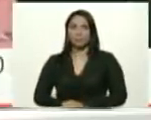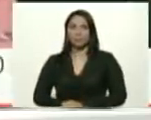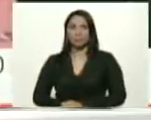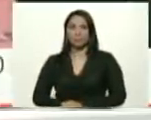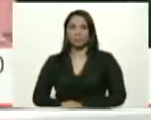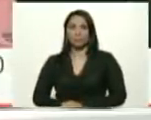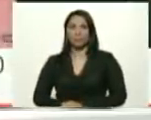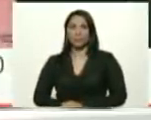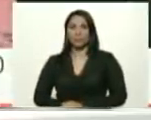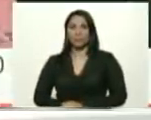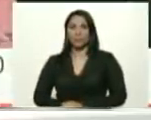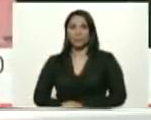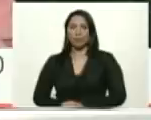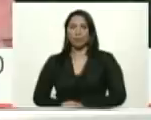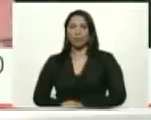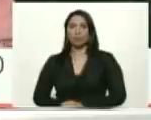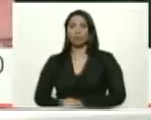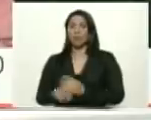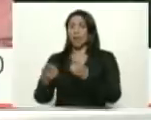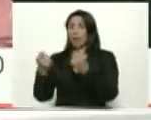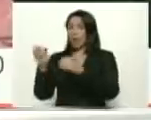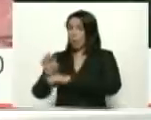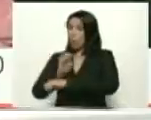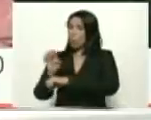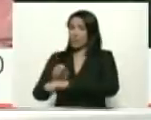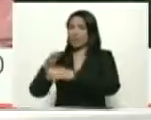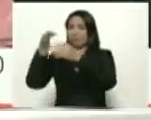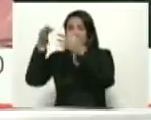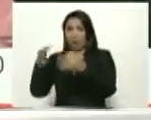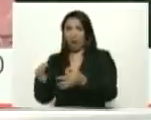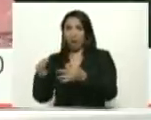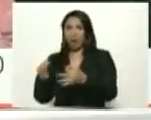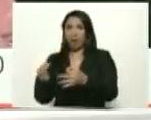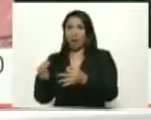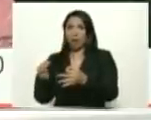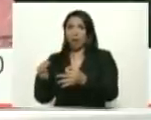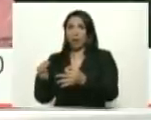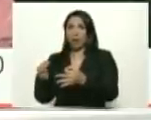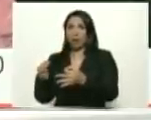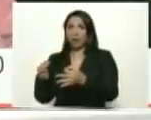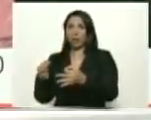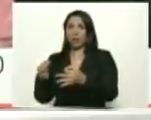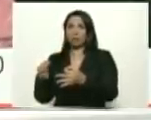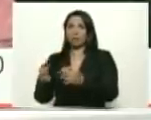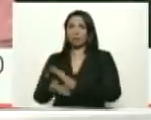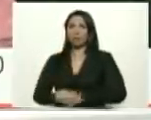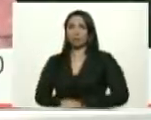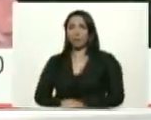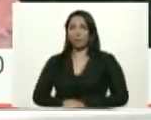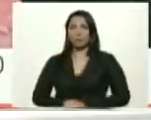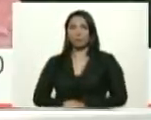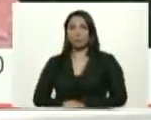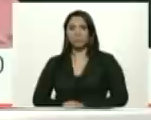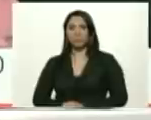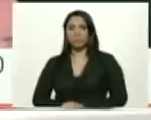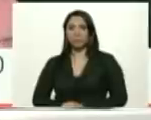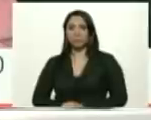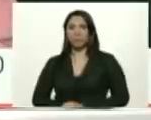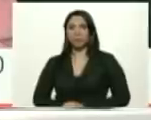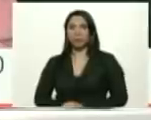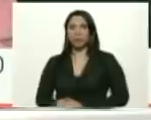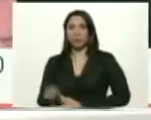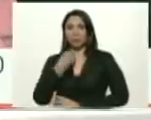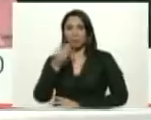que activará será la economía real. Y de la economía real lo más importante es la producción de los